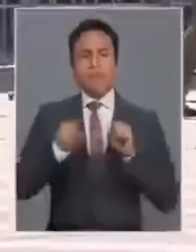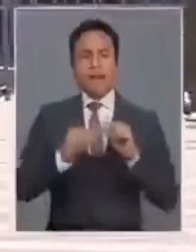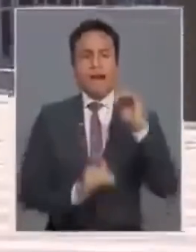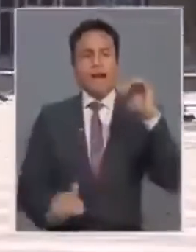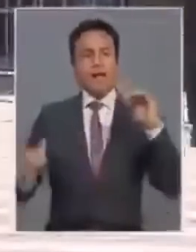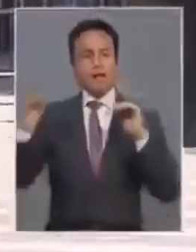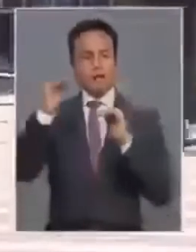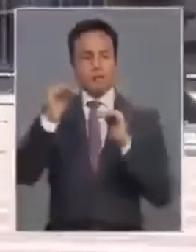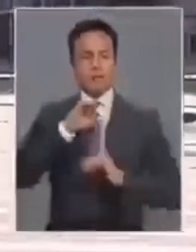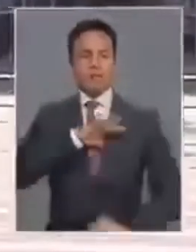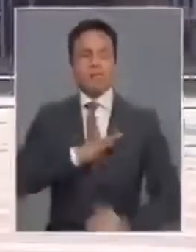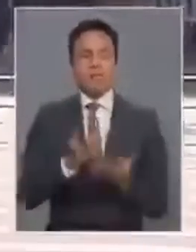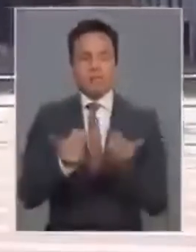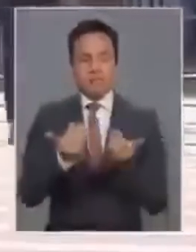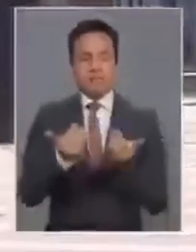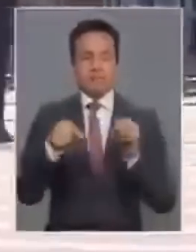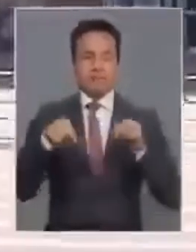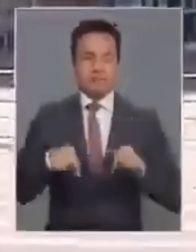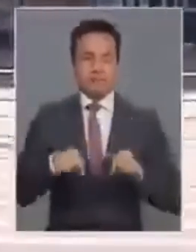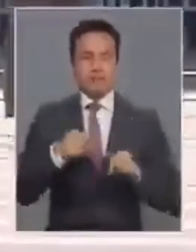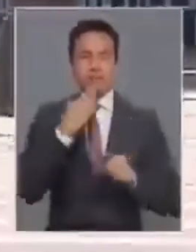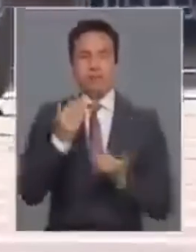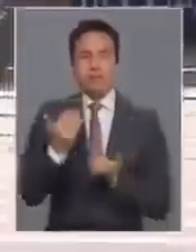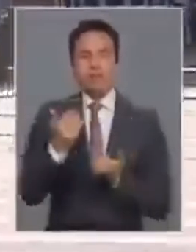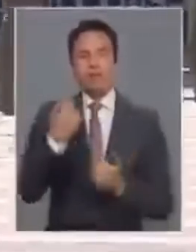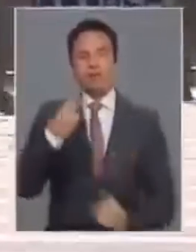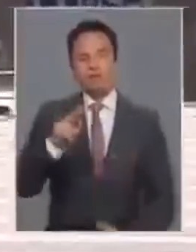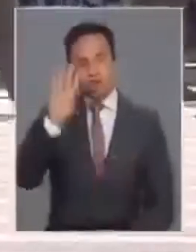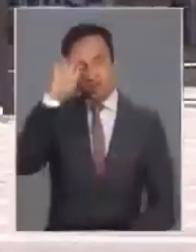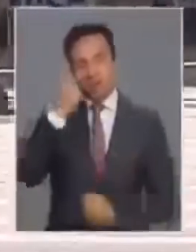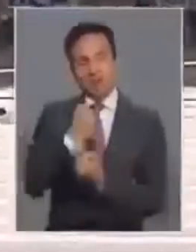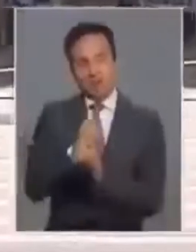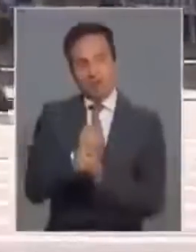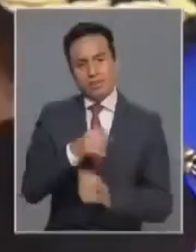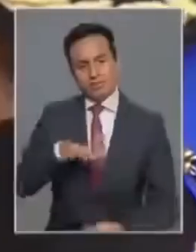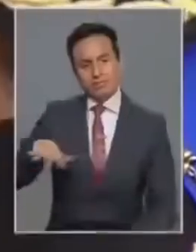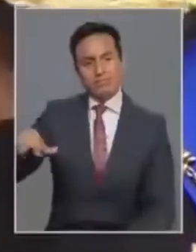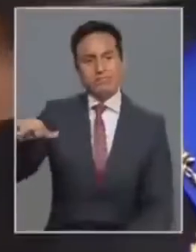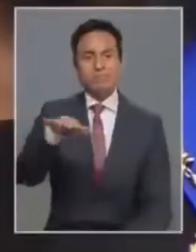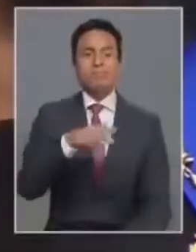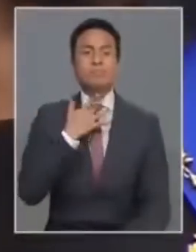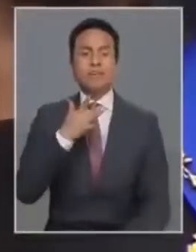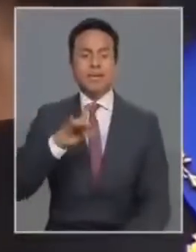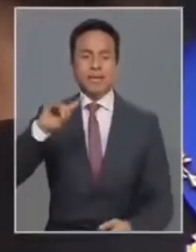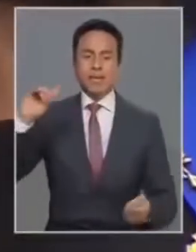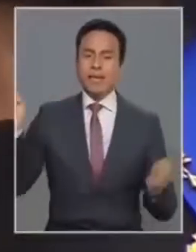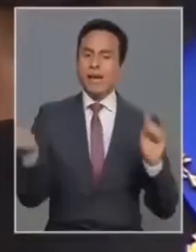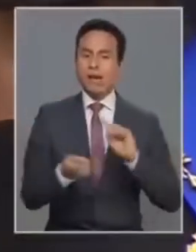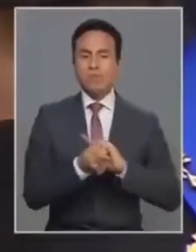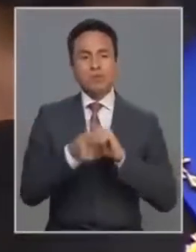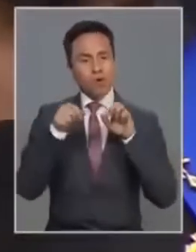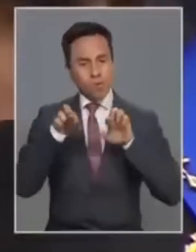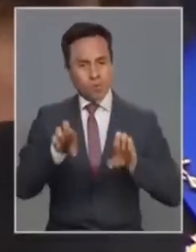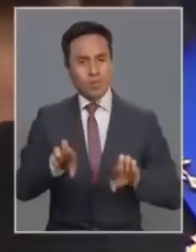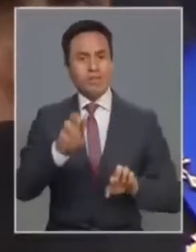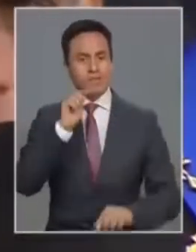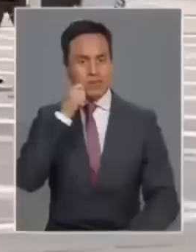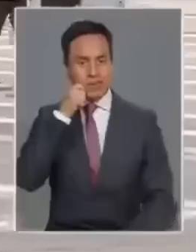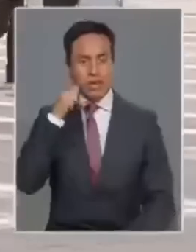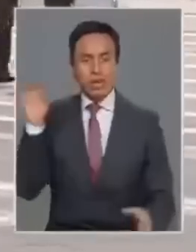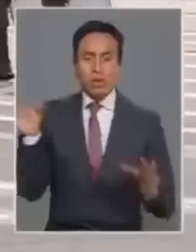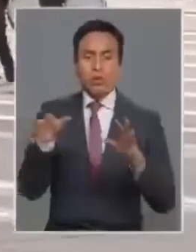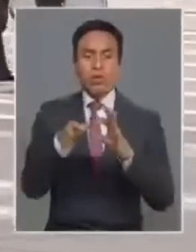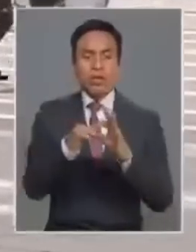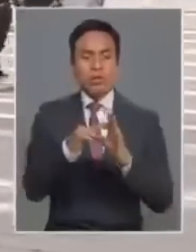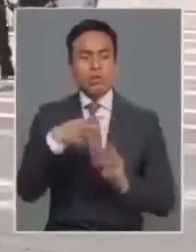la altura de lo que Chile necesita y espera de sus carabineros. Porque los cambios son una oportunidad para